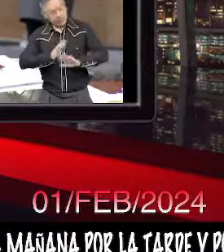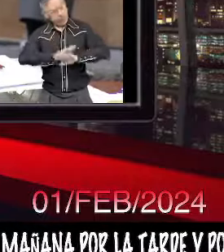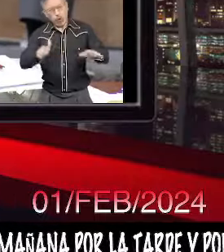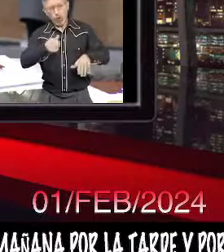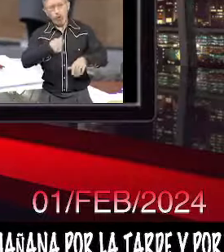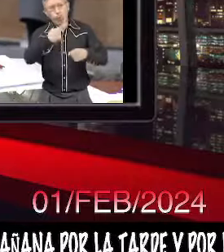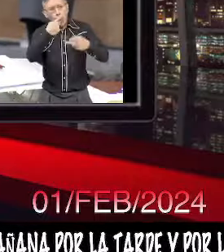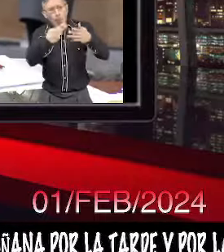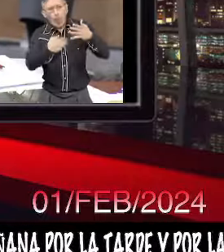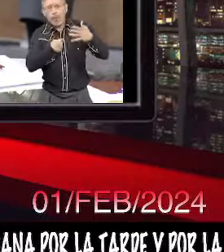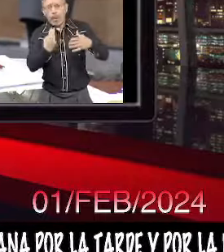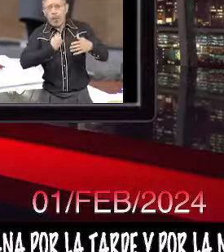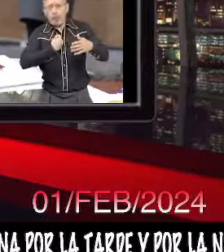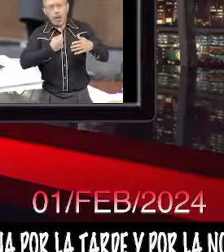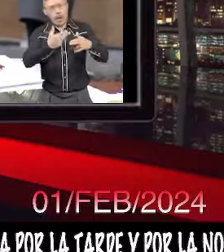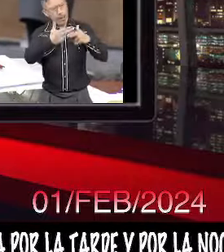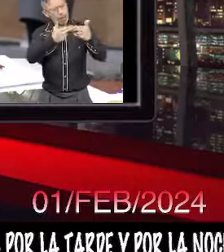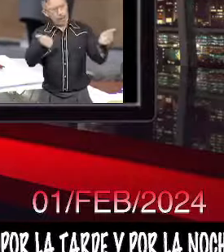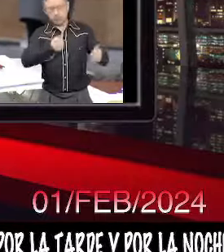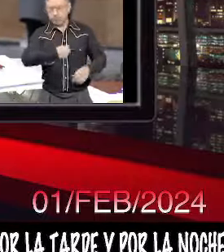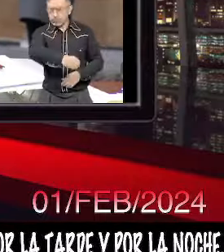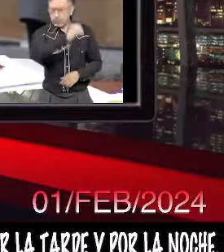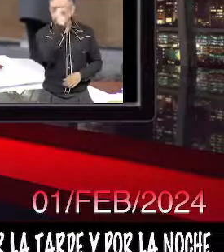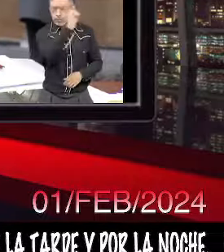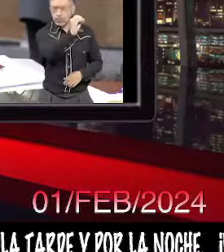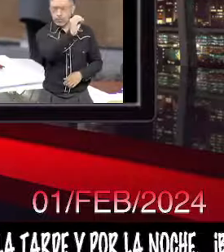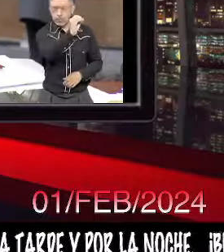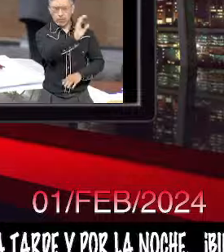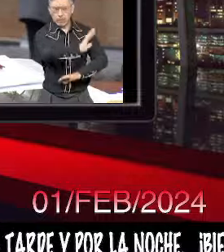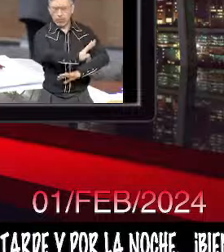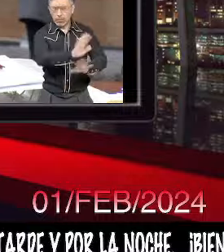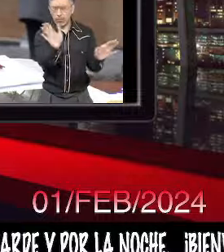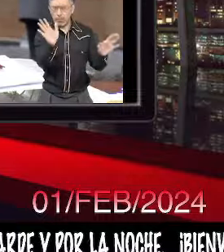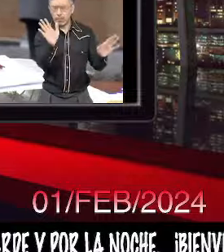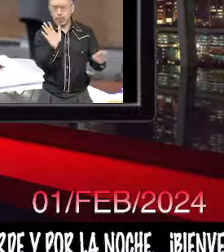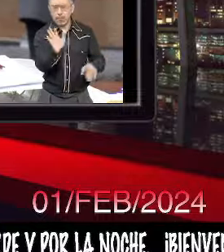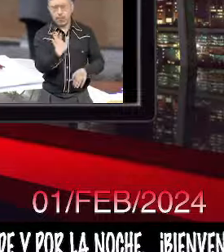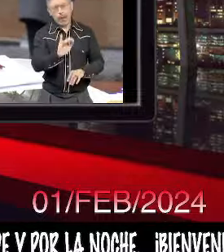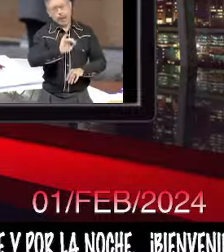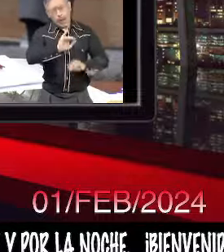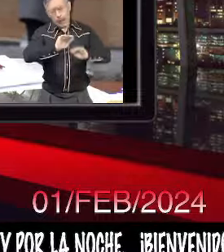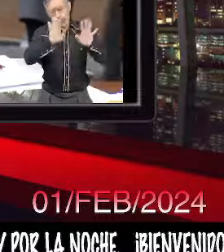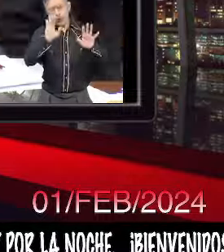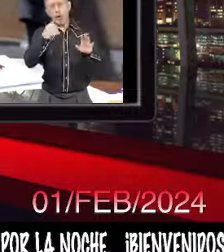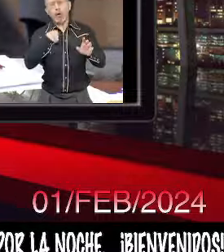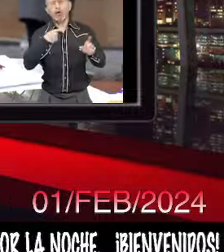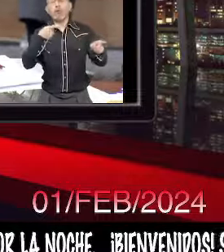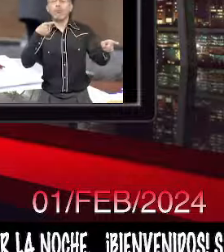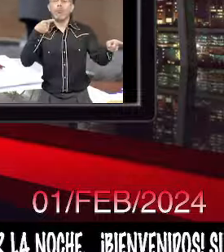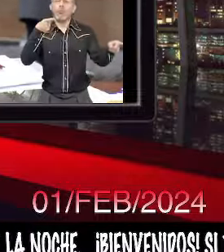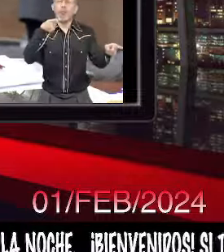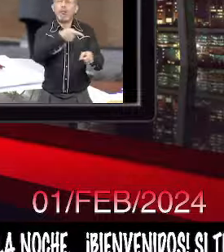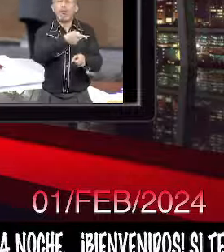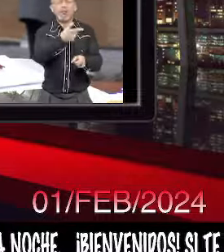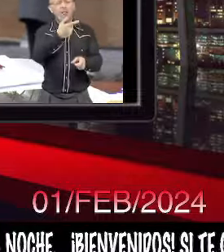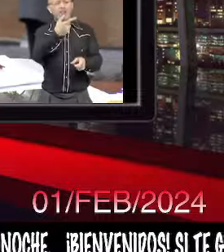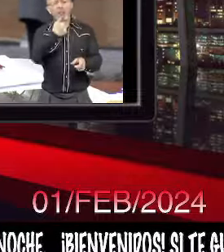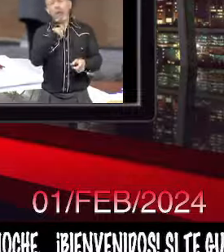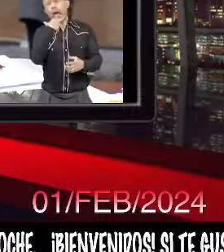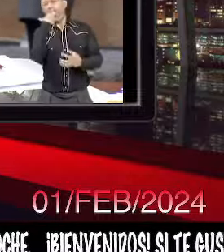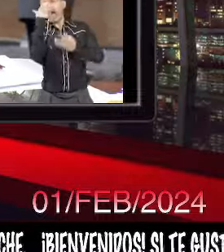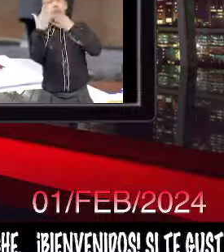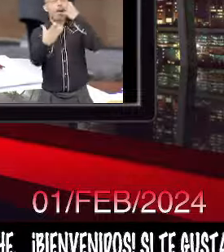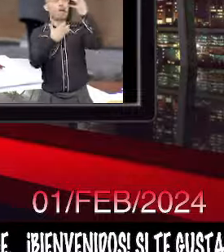sola. Claro, nosotros no vamos a insultar, no vamos a gritar, no vamos a